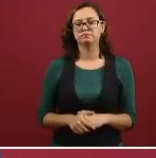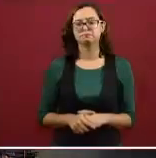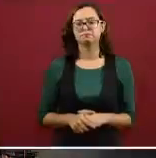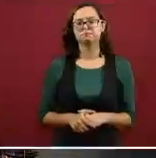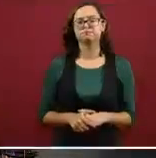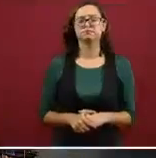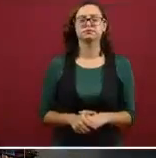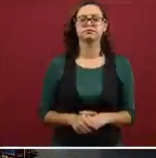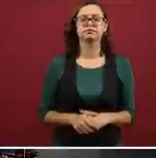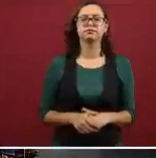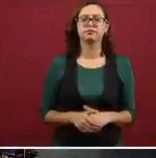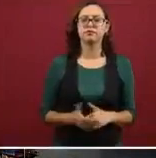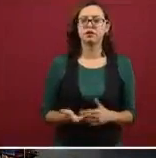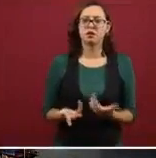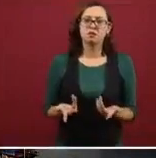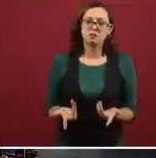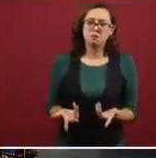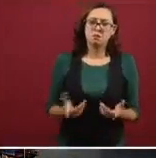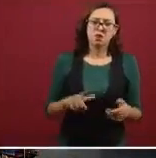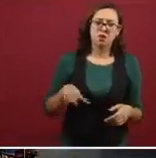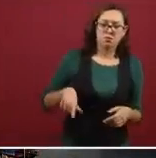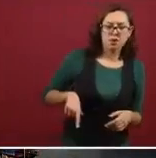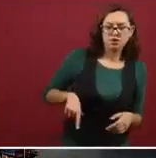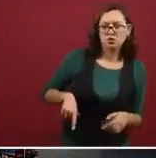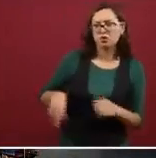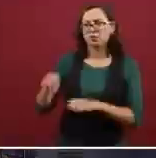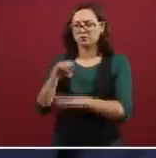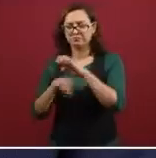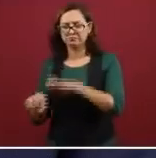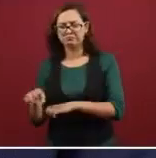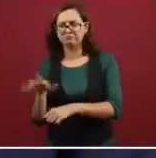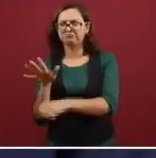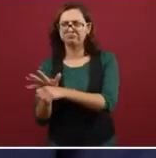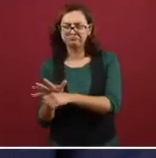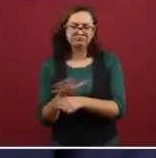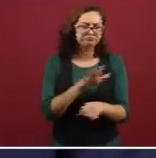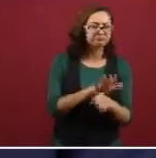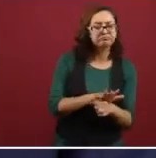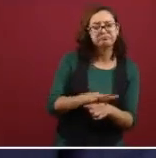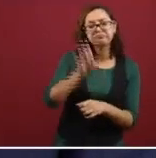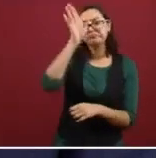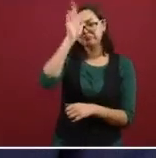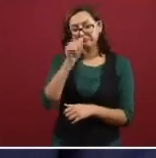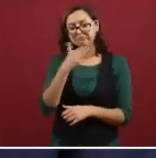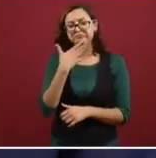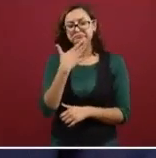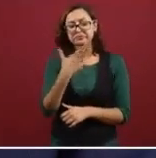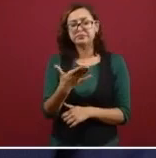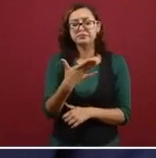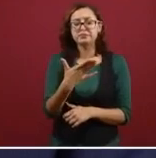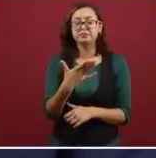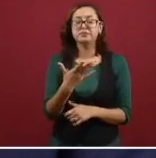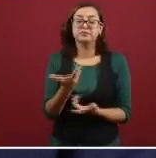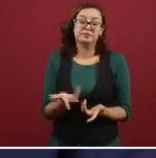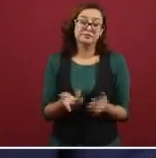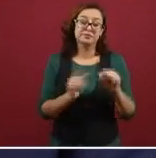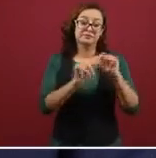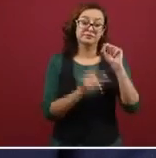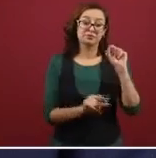satisfactorio para las dos partes y que sea, en el caso nuestro,